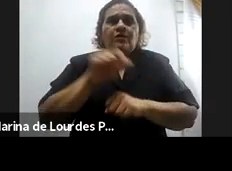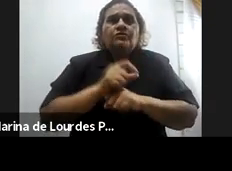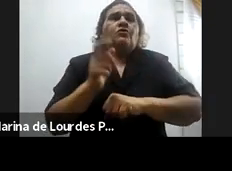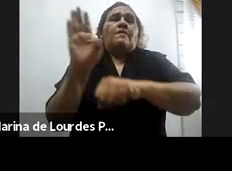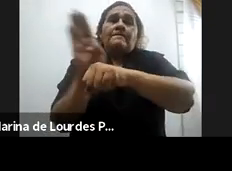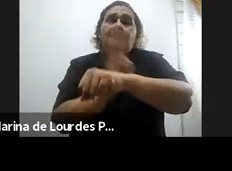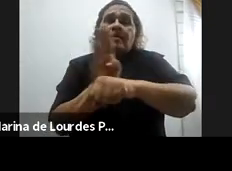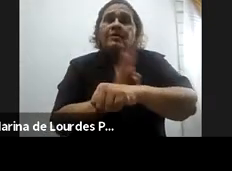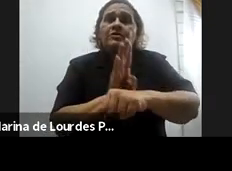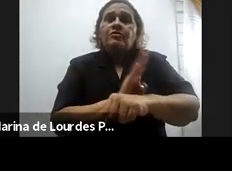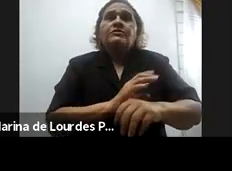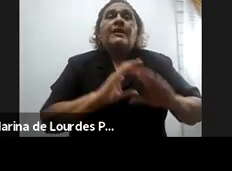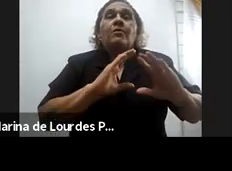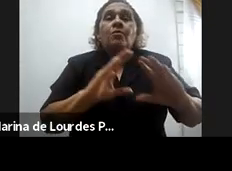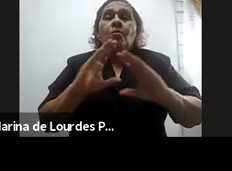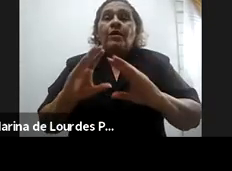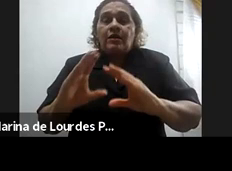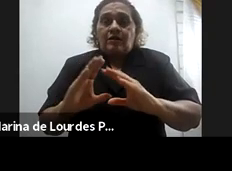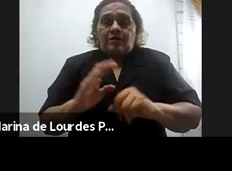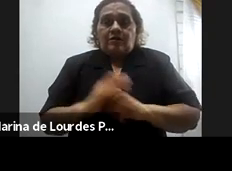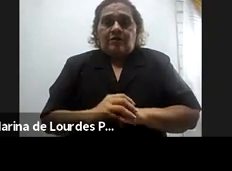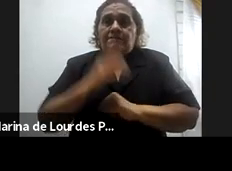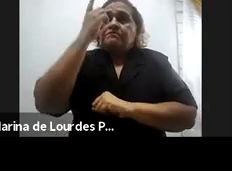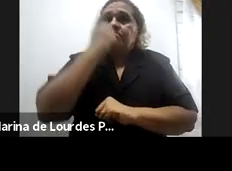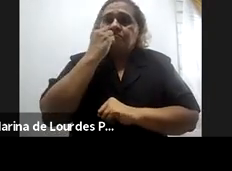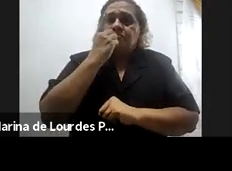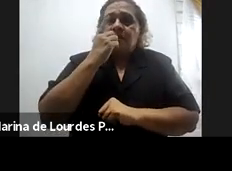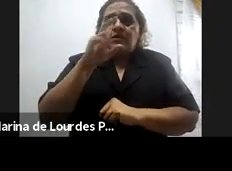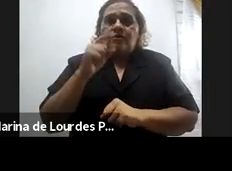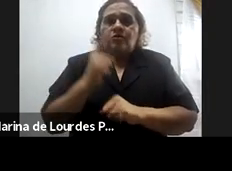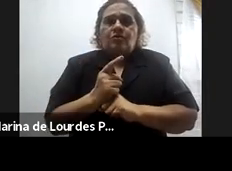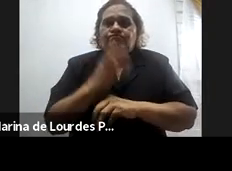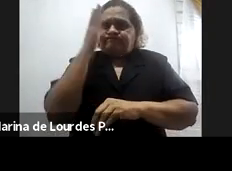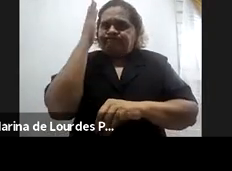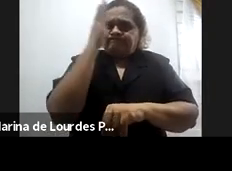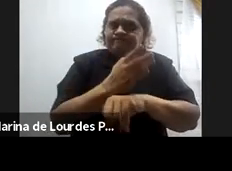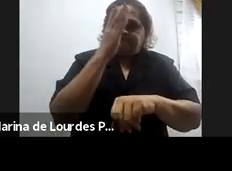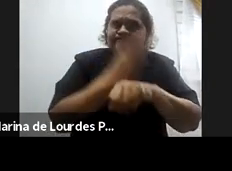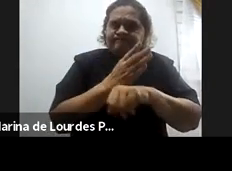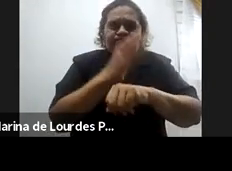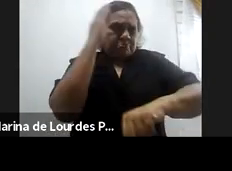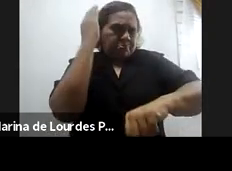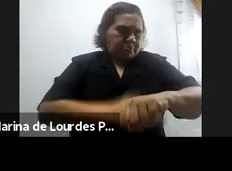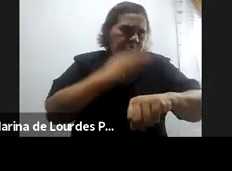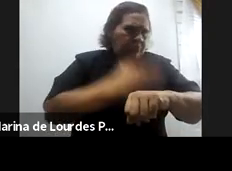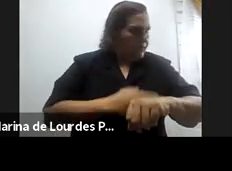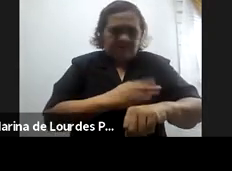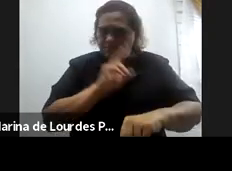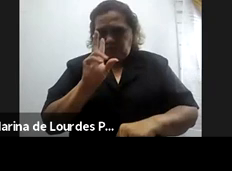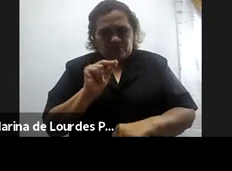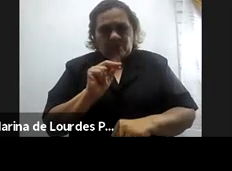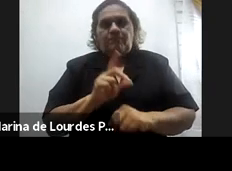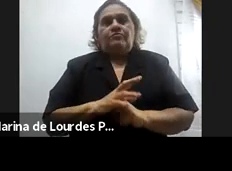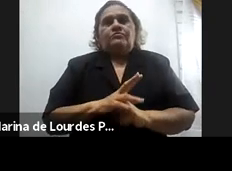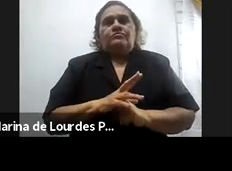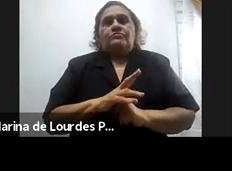beneficios de hacer esa prevención. La diabetes no es una sentencia de nada, no es sentencia de amputaciones, no es sentencia de muchas cosas.